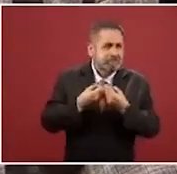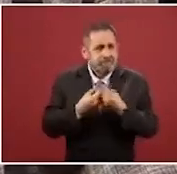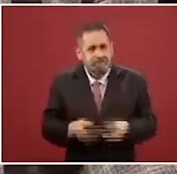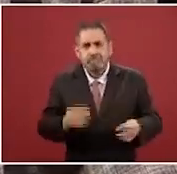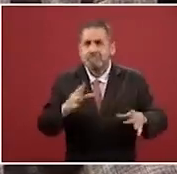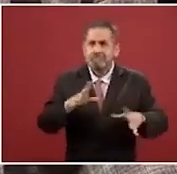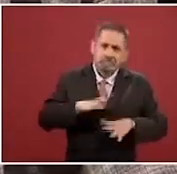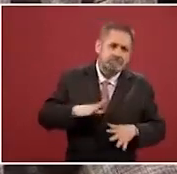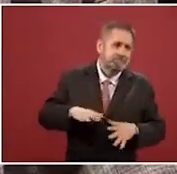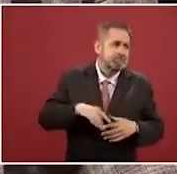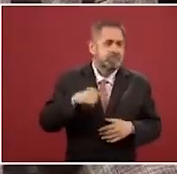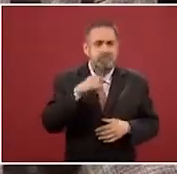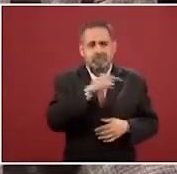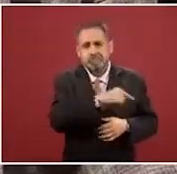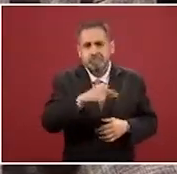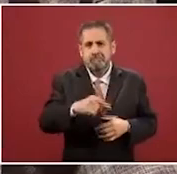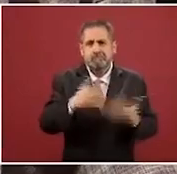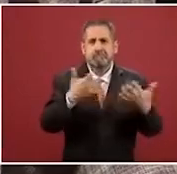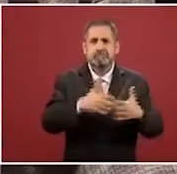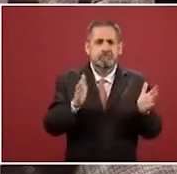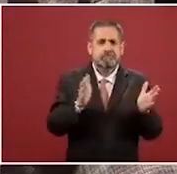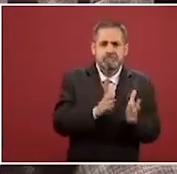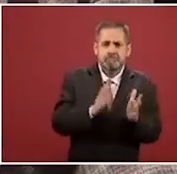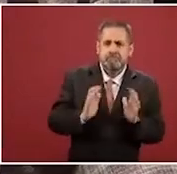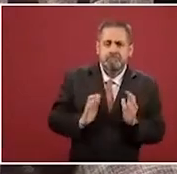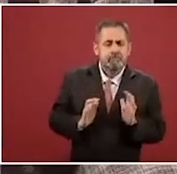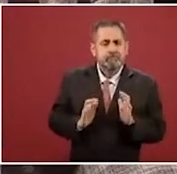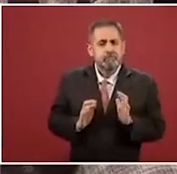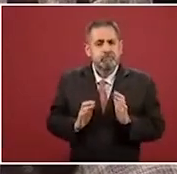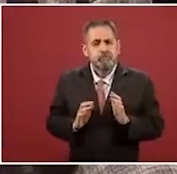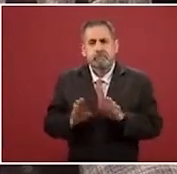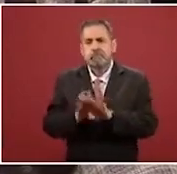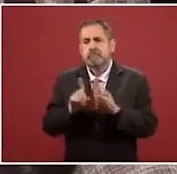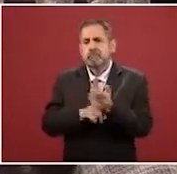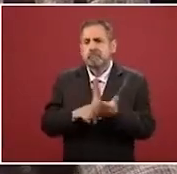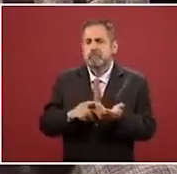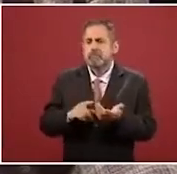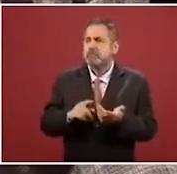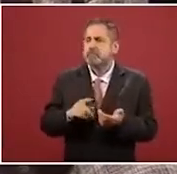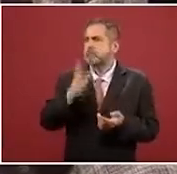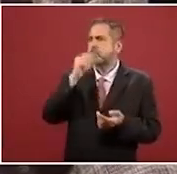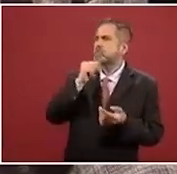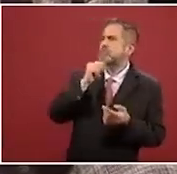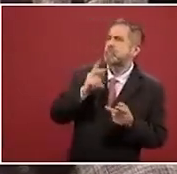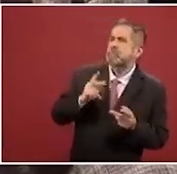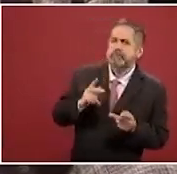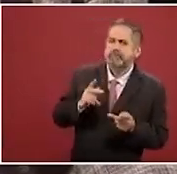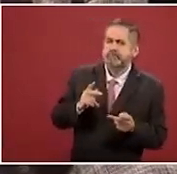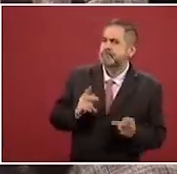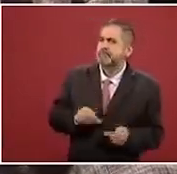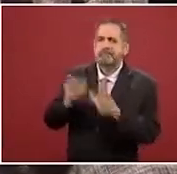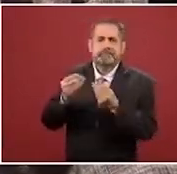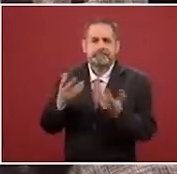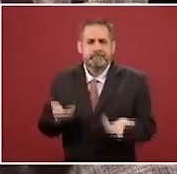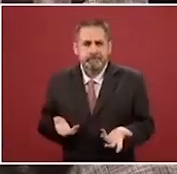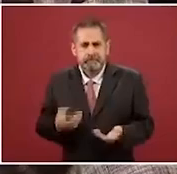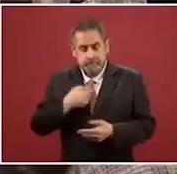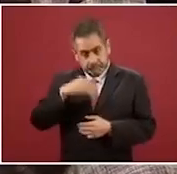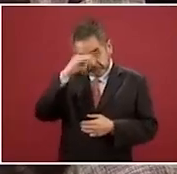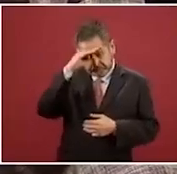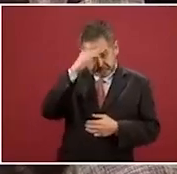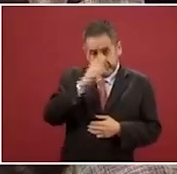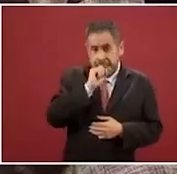las pequeñas y medianas empresas que quizás no tengan este alcance. No sé si también se tenga